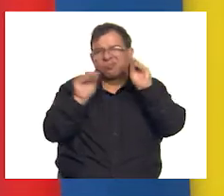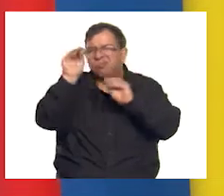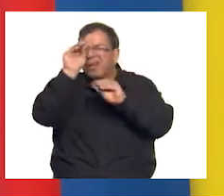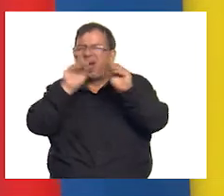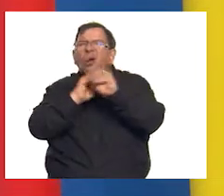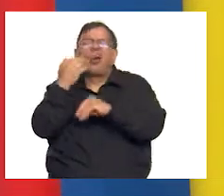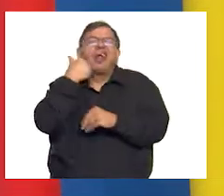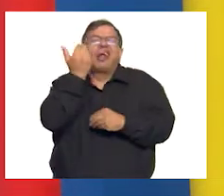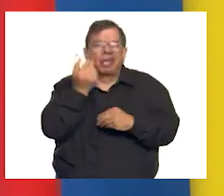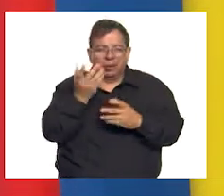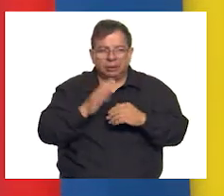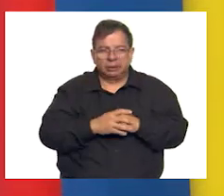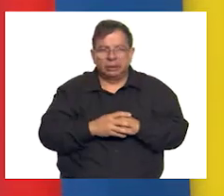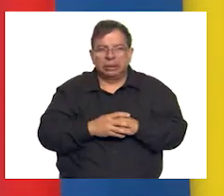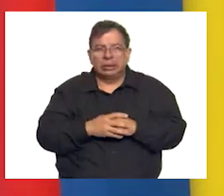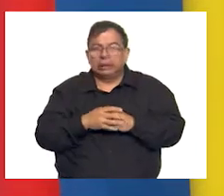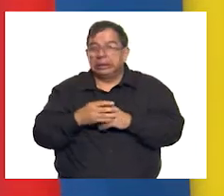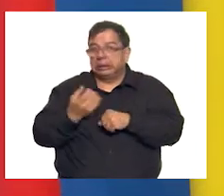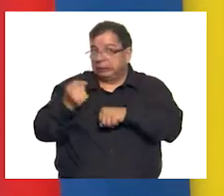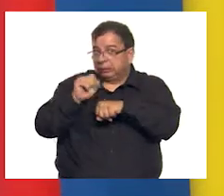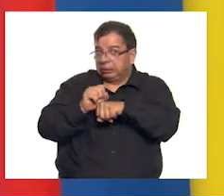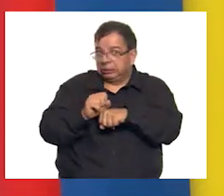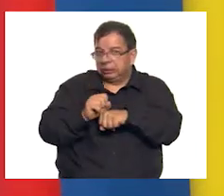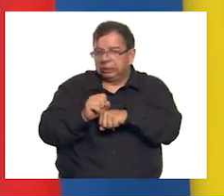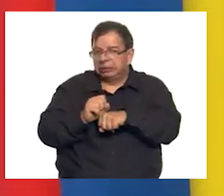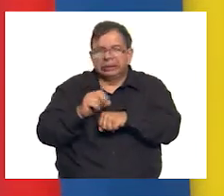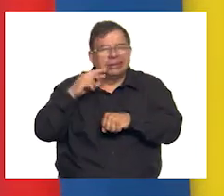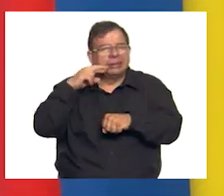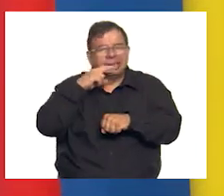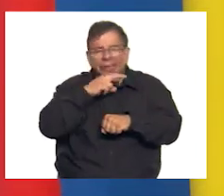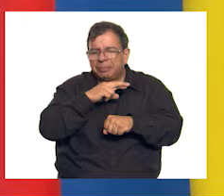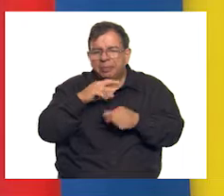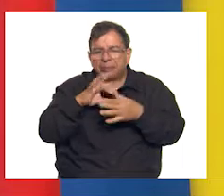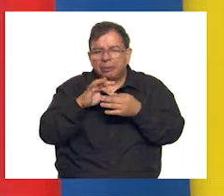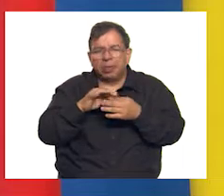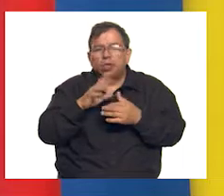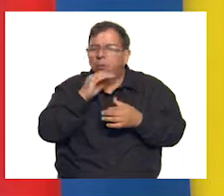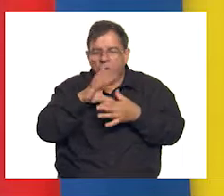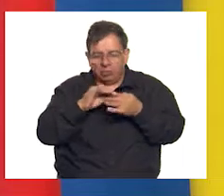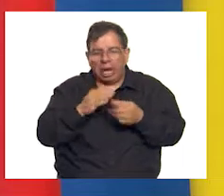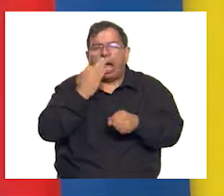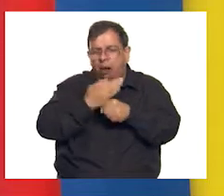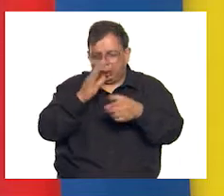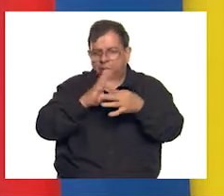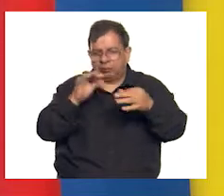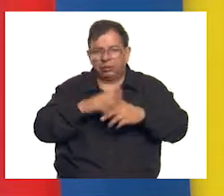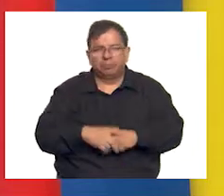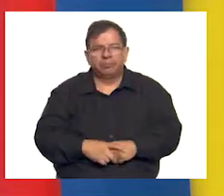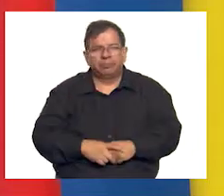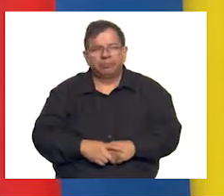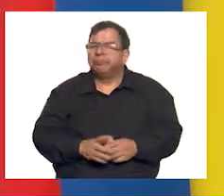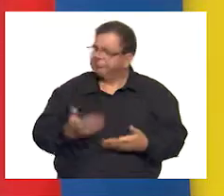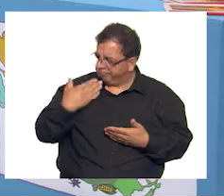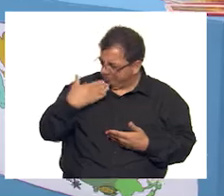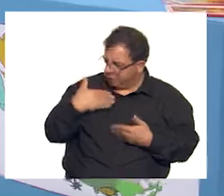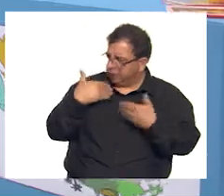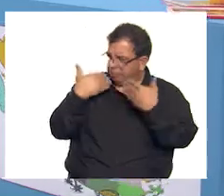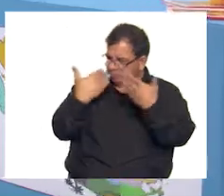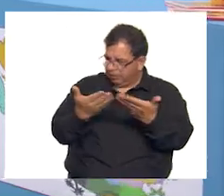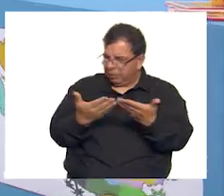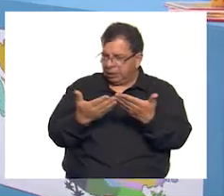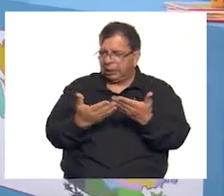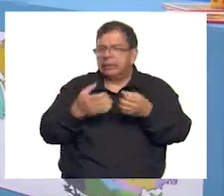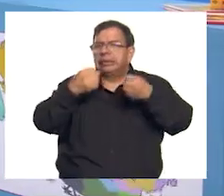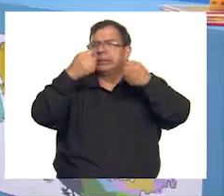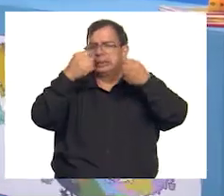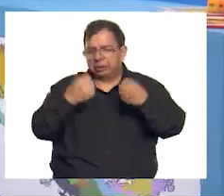quería incluir. Y la semana pasada lo vimos muy rápido y no pude explicárselos, pero ya lo voy a hacer ahorita. Adelante, María. Esto seguro